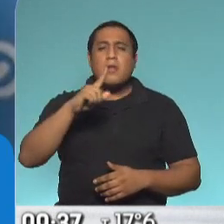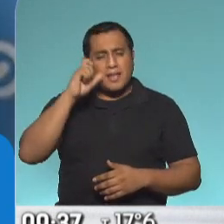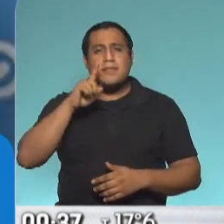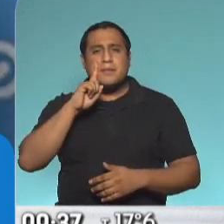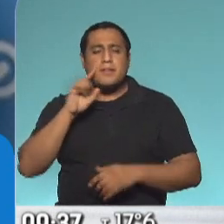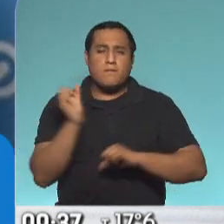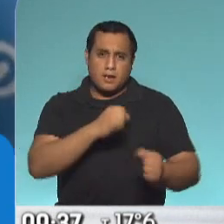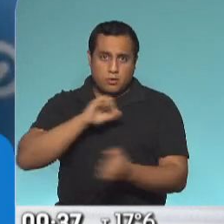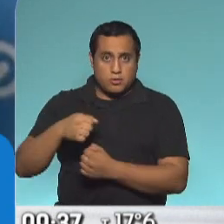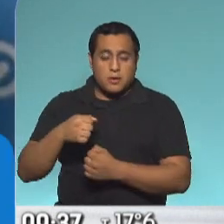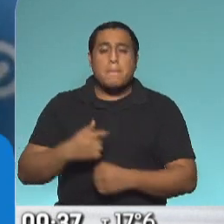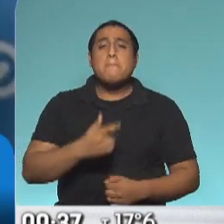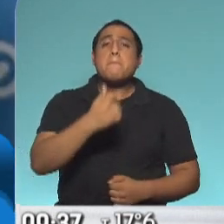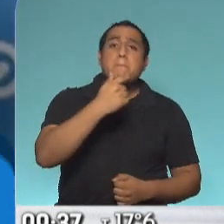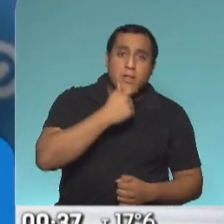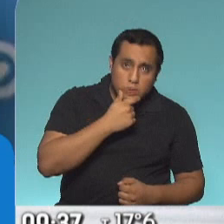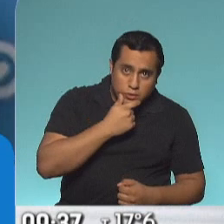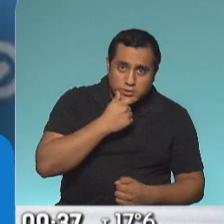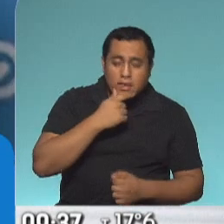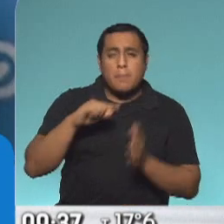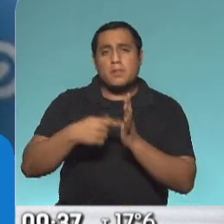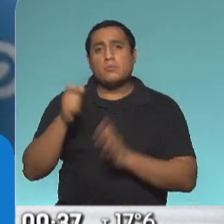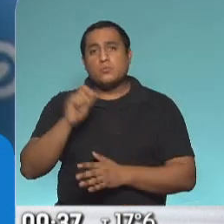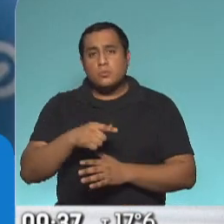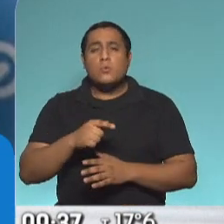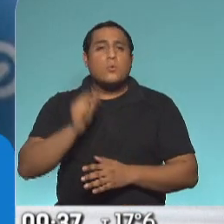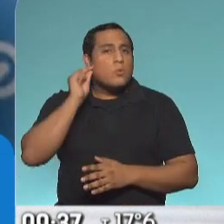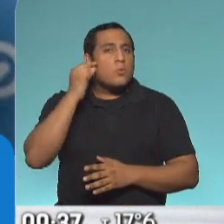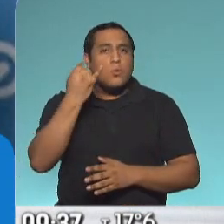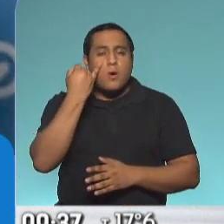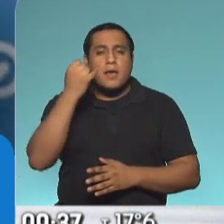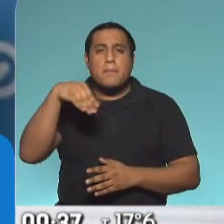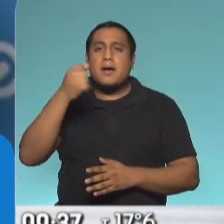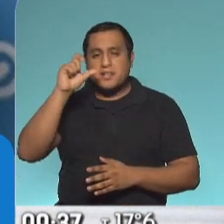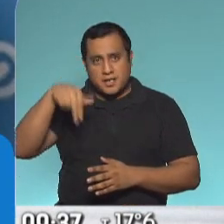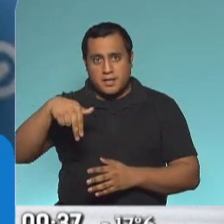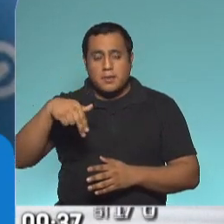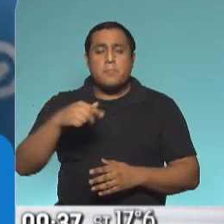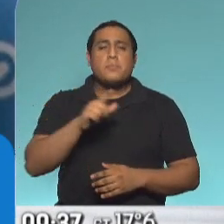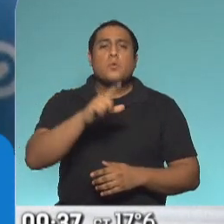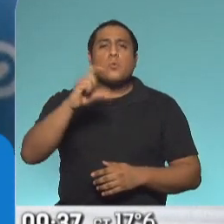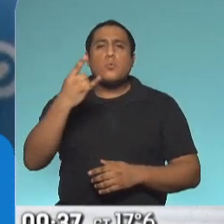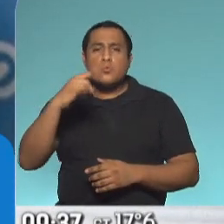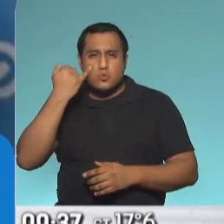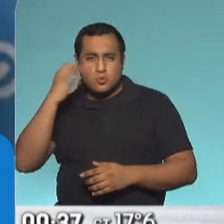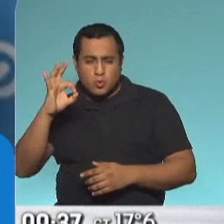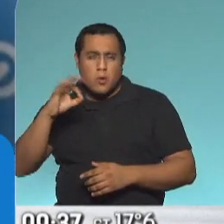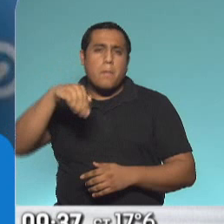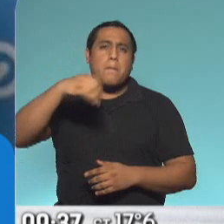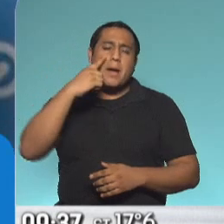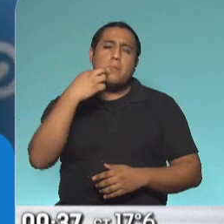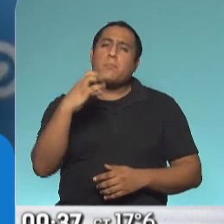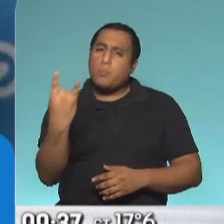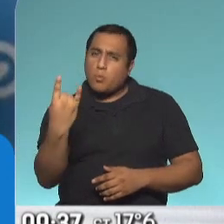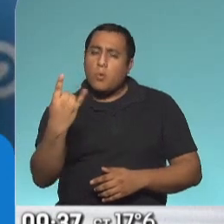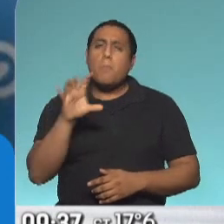en mendoza y el gran mendoza en su capital guaymallén godoy cruz luján de cuyo y maipú en la provincia de